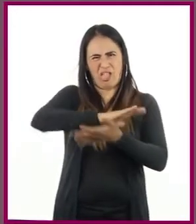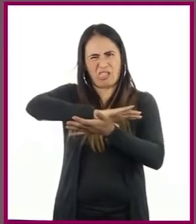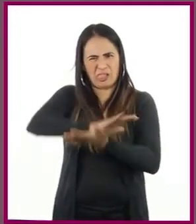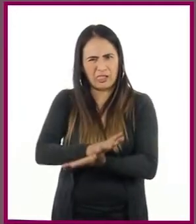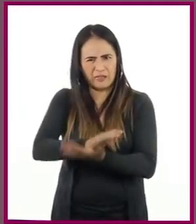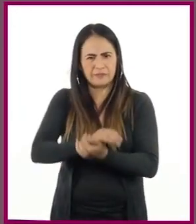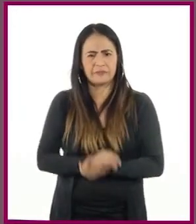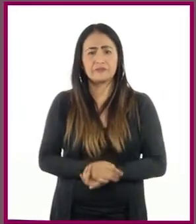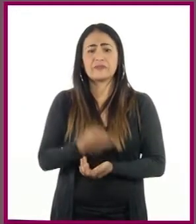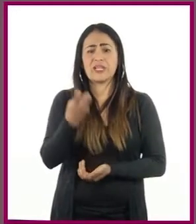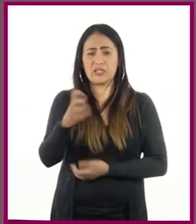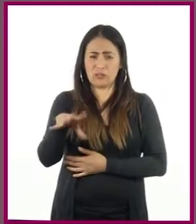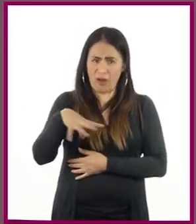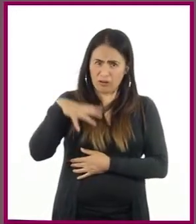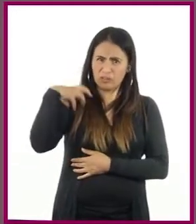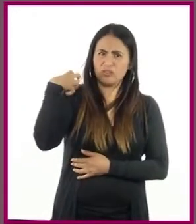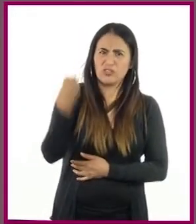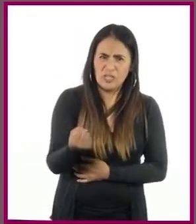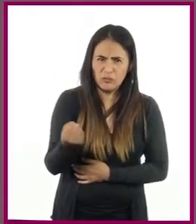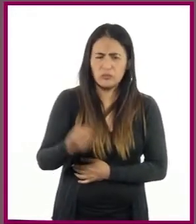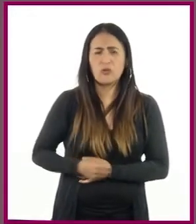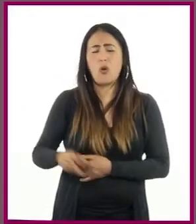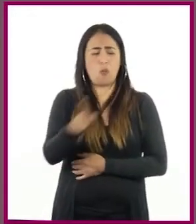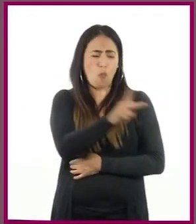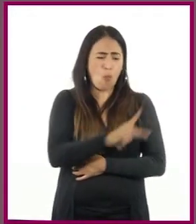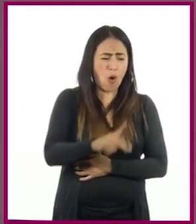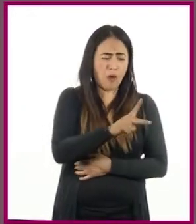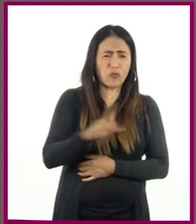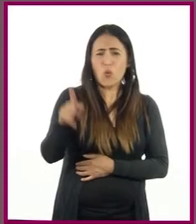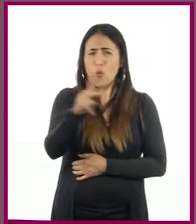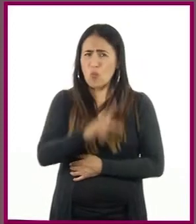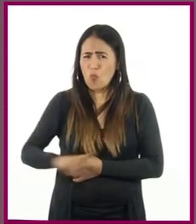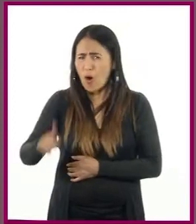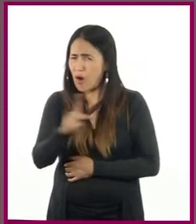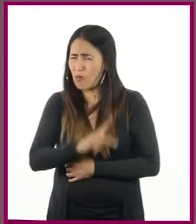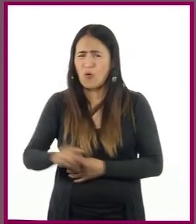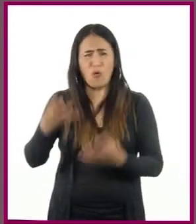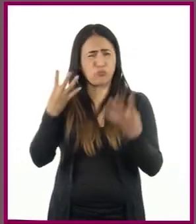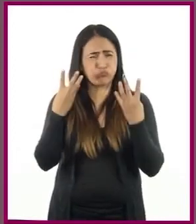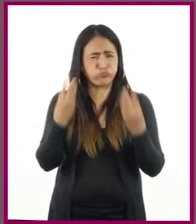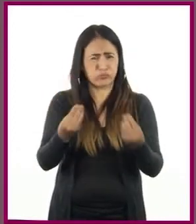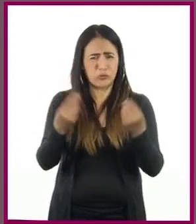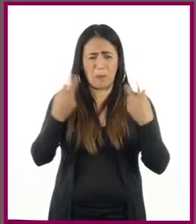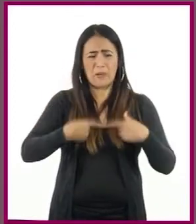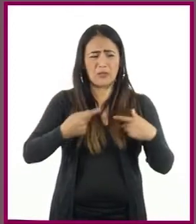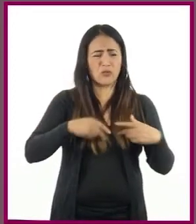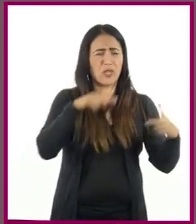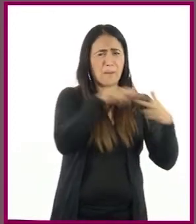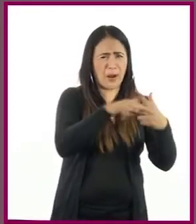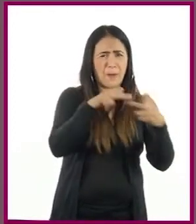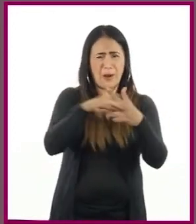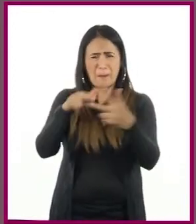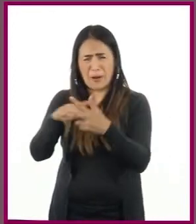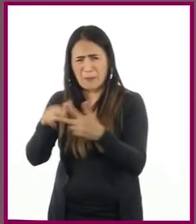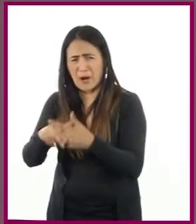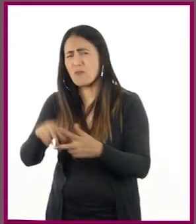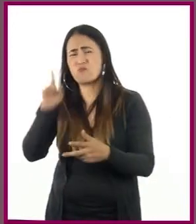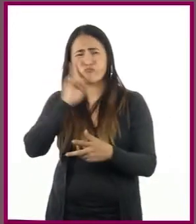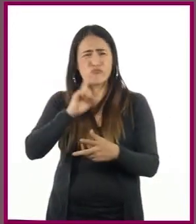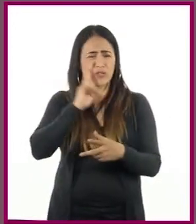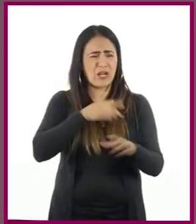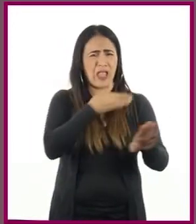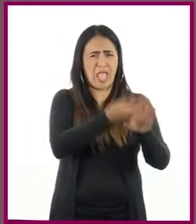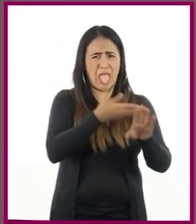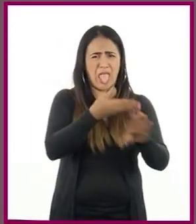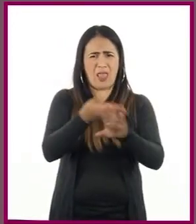a numerosos abusos. Cientos de pueblos fueron completamente destruidos y miles de mujeres violentadas. Esto era,